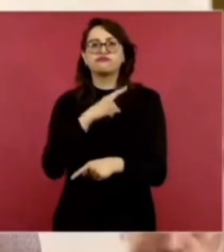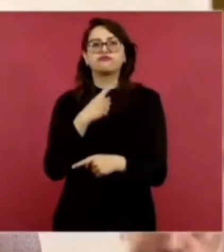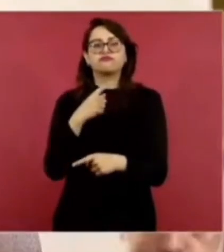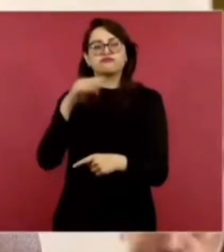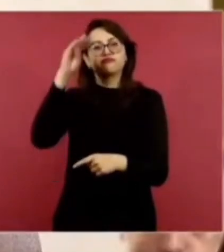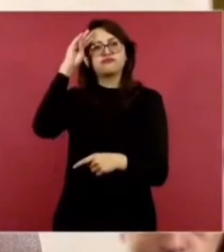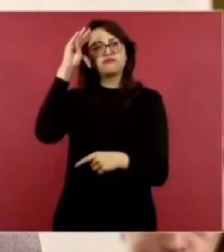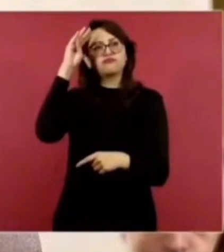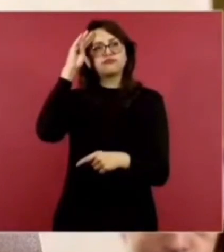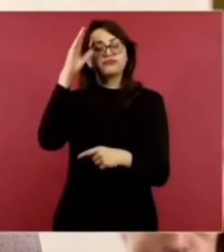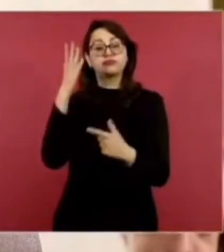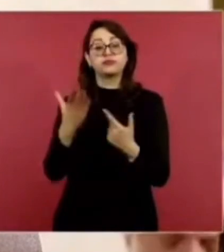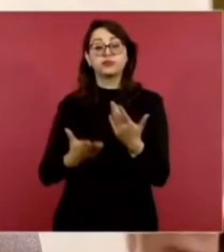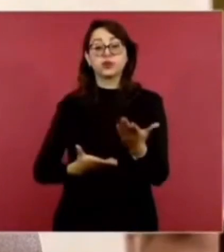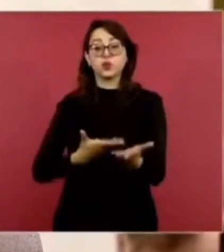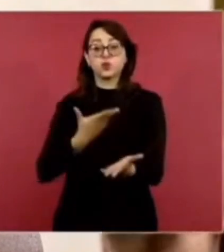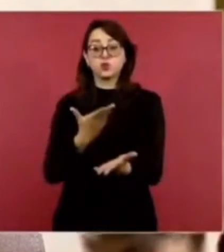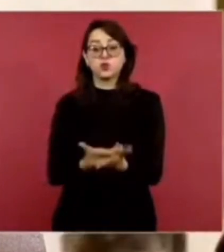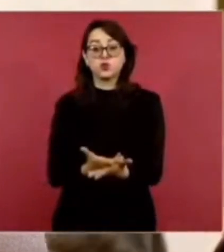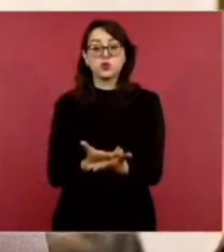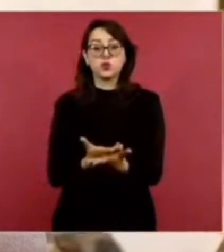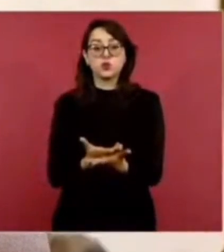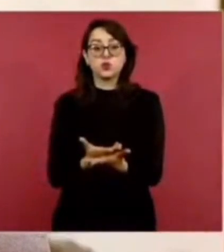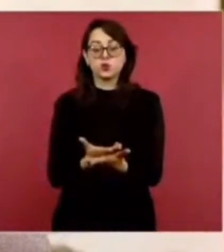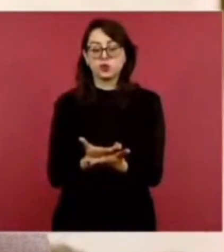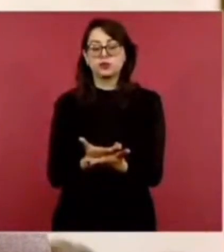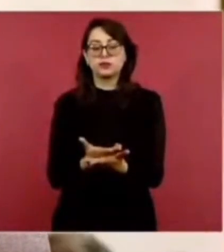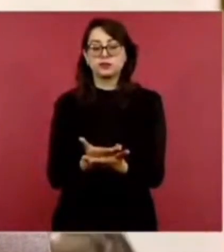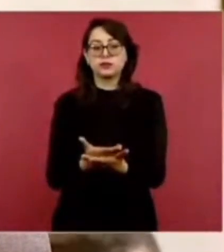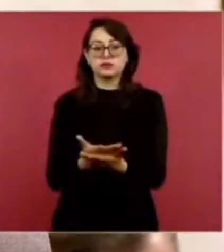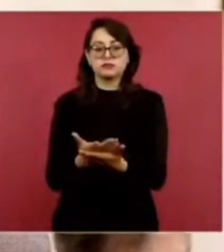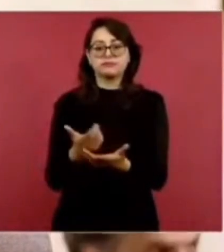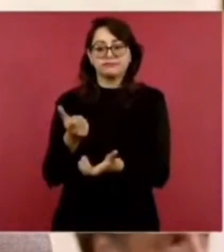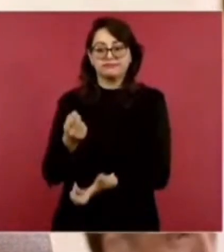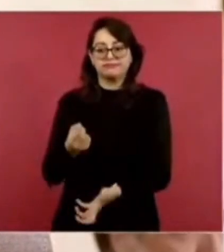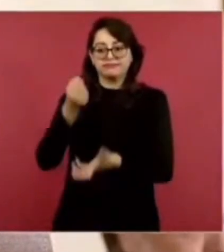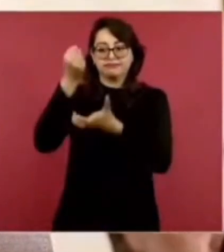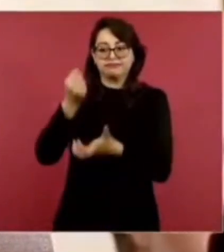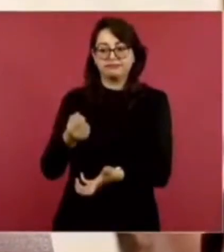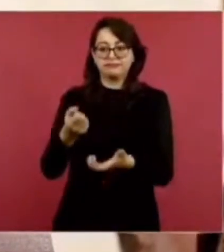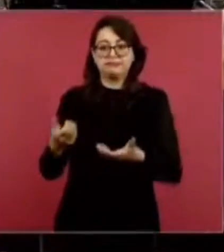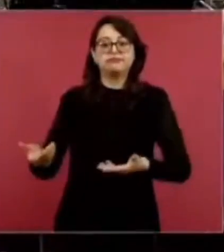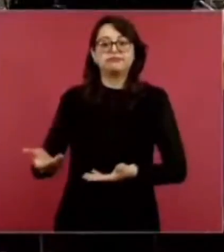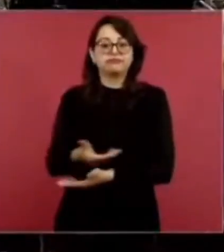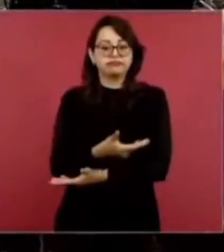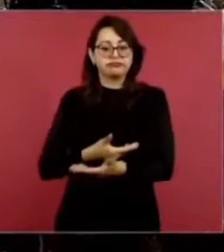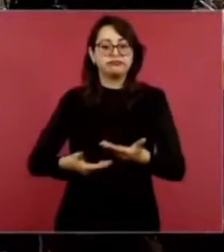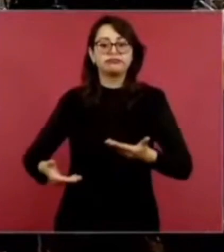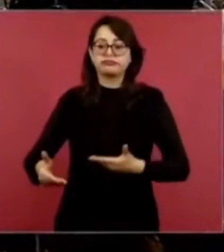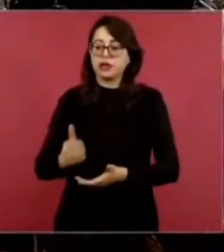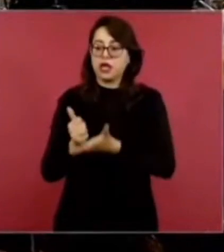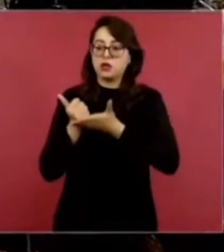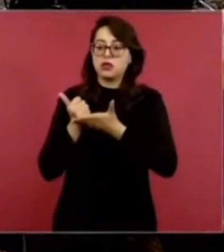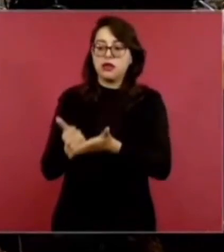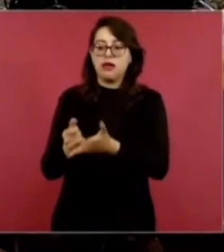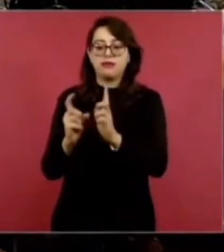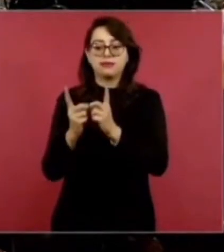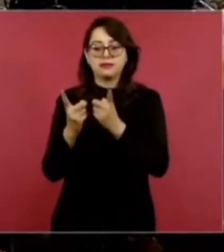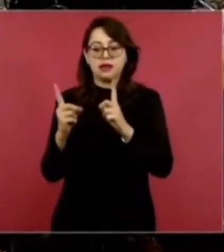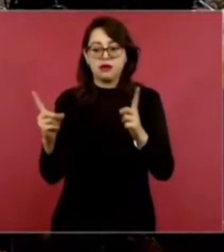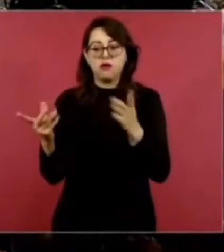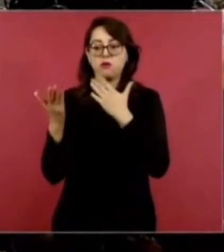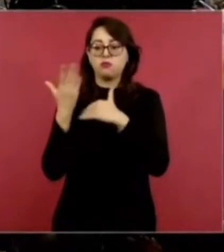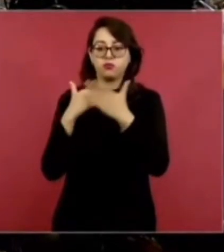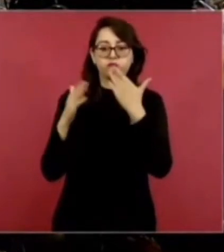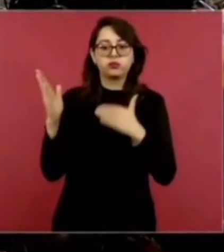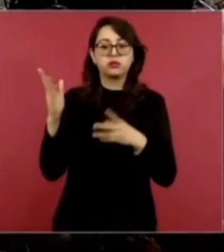proponiendo el que haya cooperación económica para el desarrollo, atender